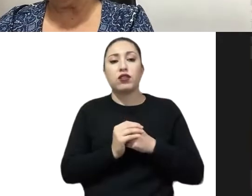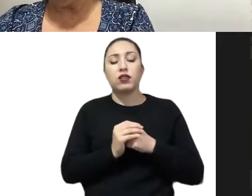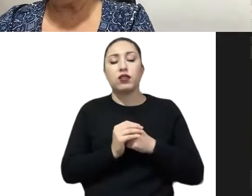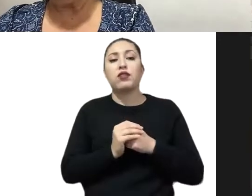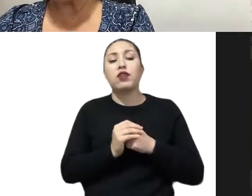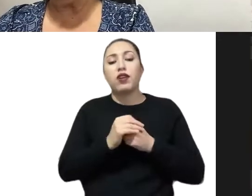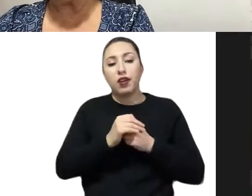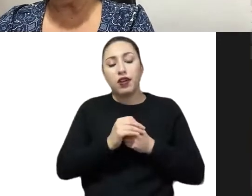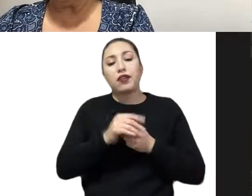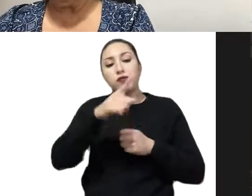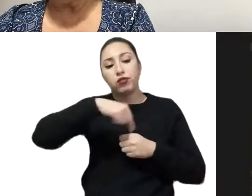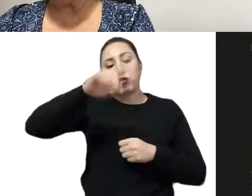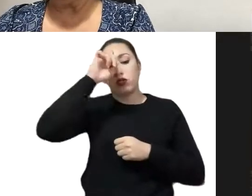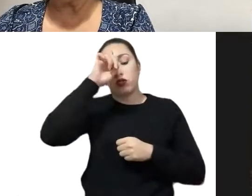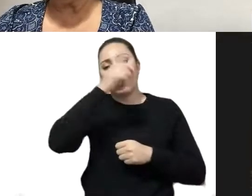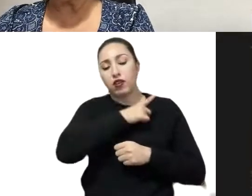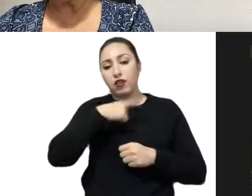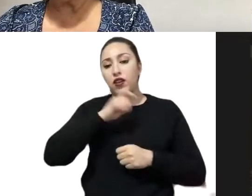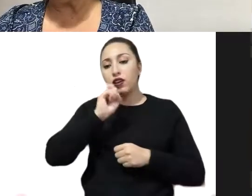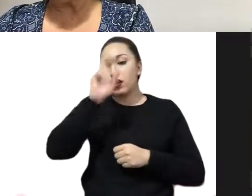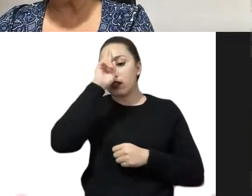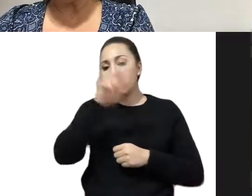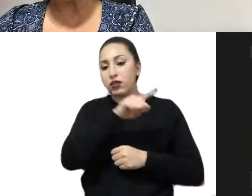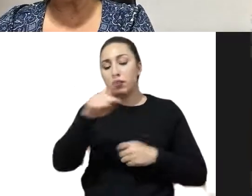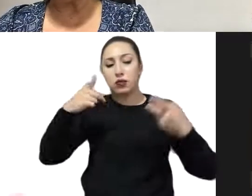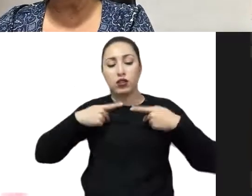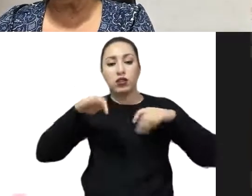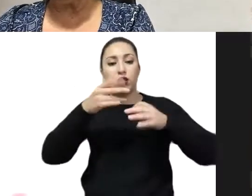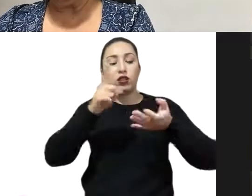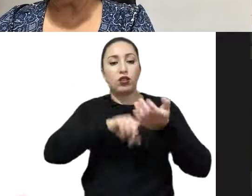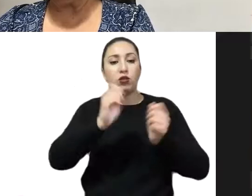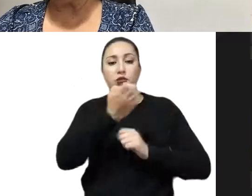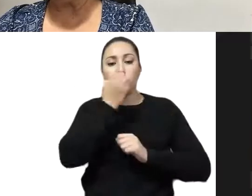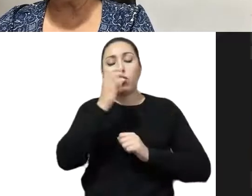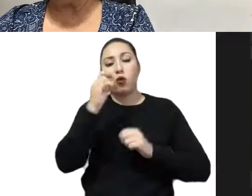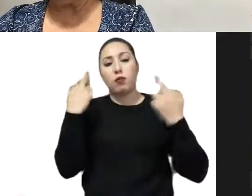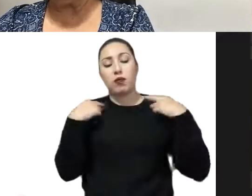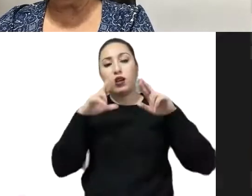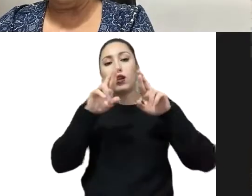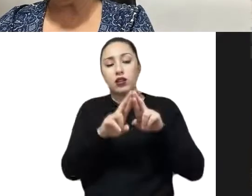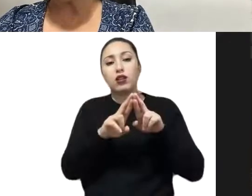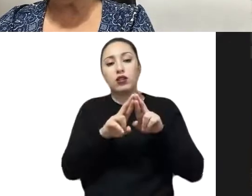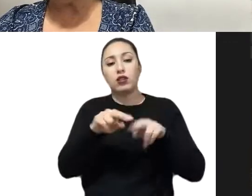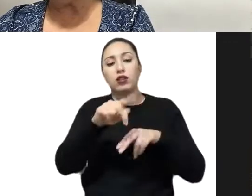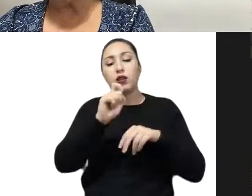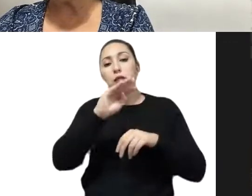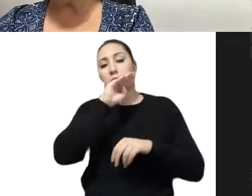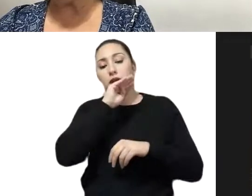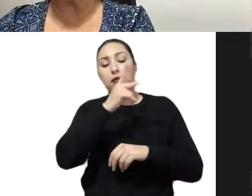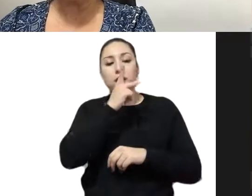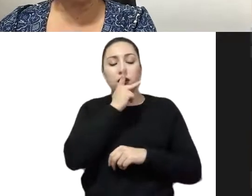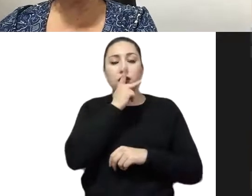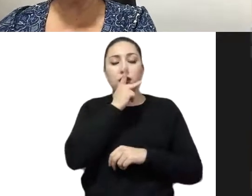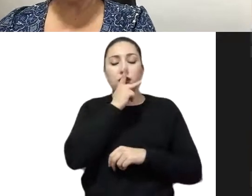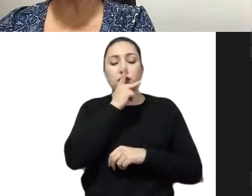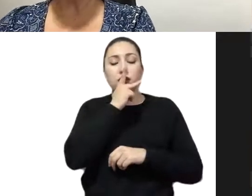docente y a su persona por parte de las autoridades educativas, de los educandos, madres y padres de